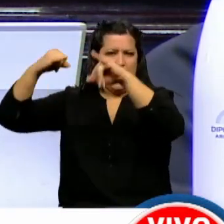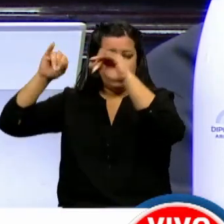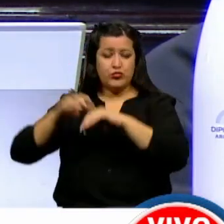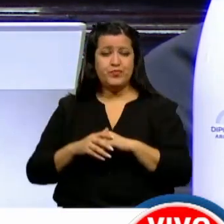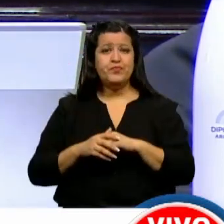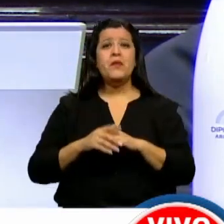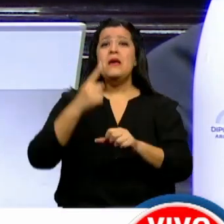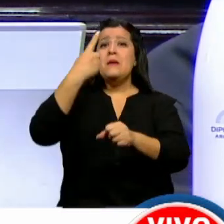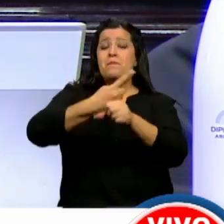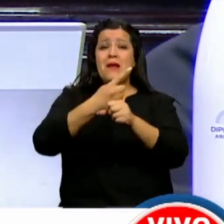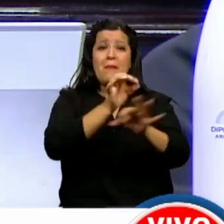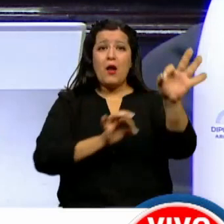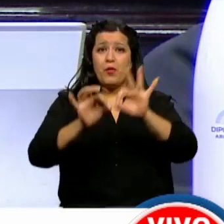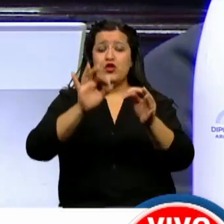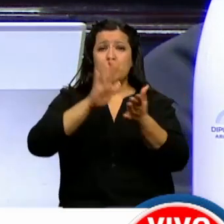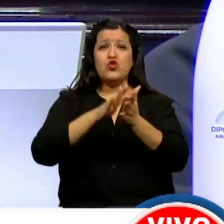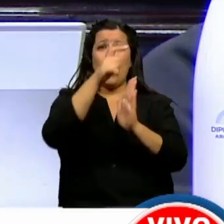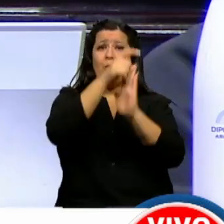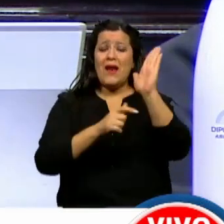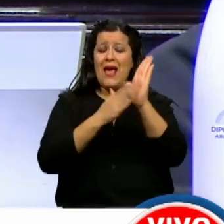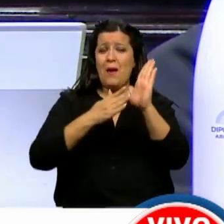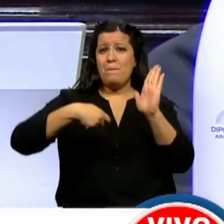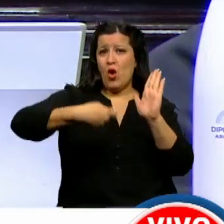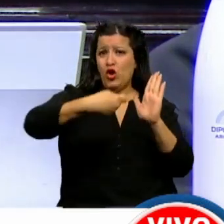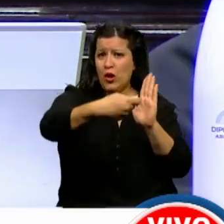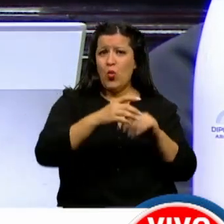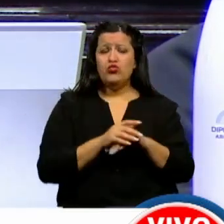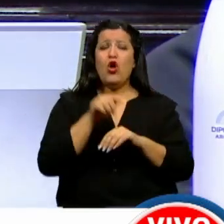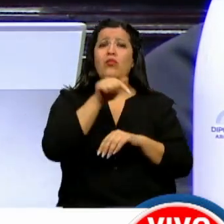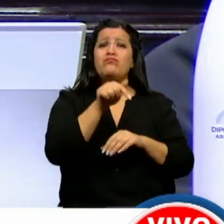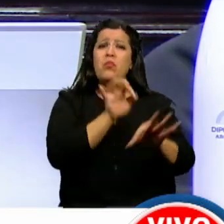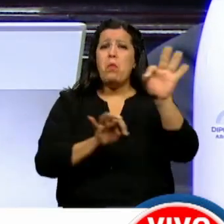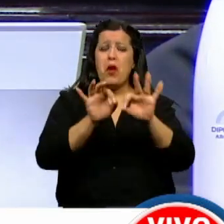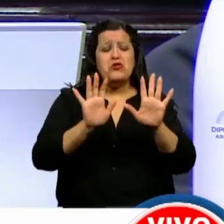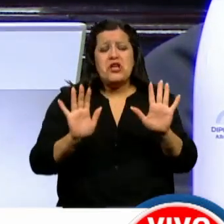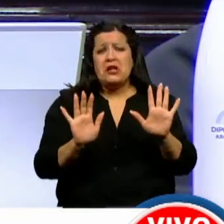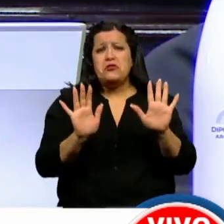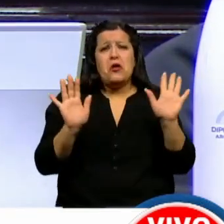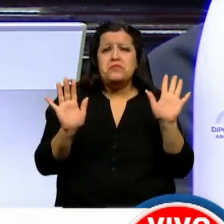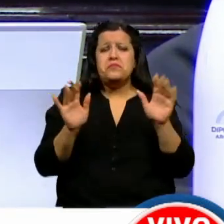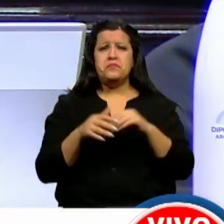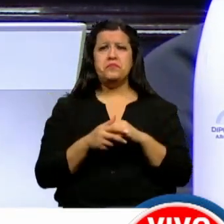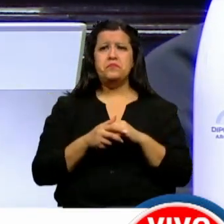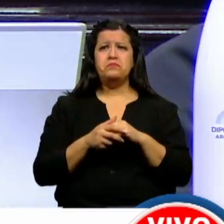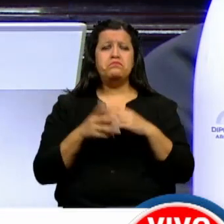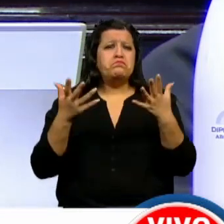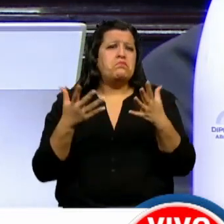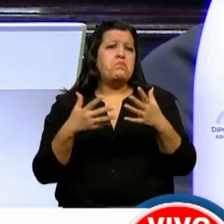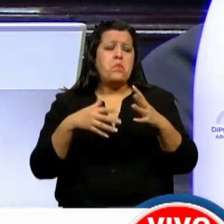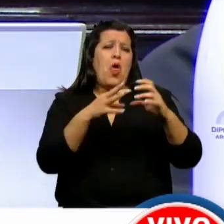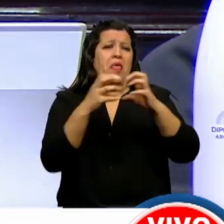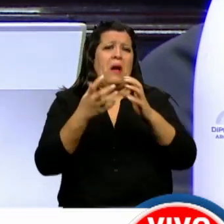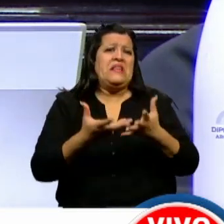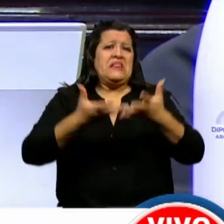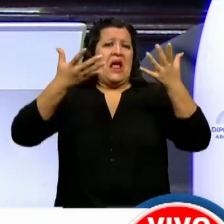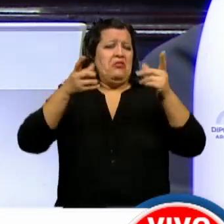Respecto al primer proyecto de monotributo, básicamente es un proyecto que no merece mayor debate,